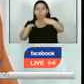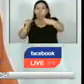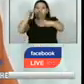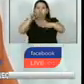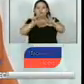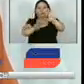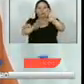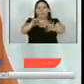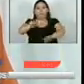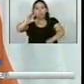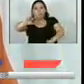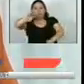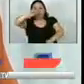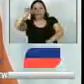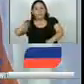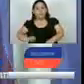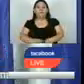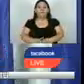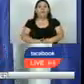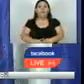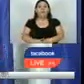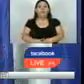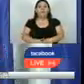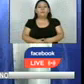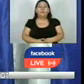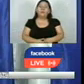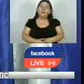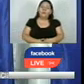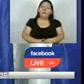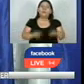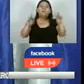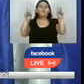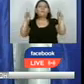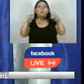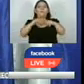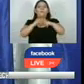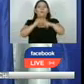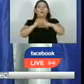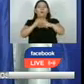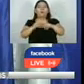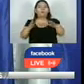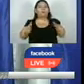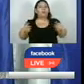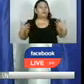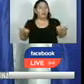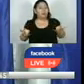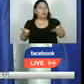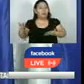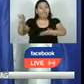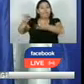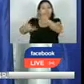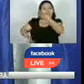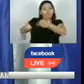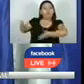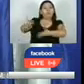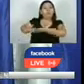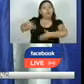con 7.3%. Especialmente por la inflación importada y